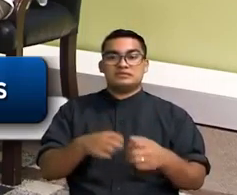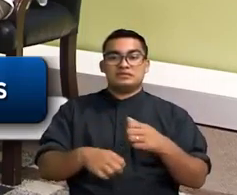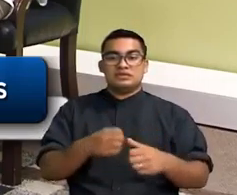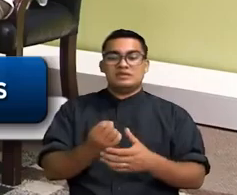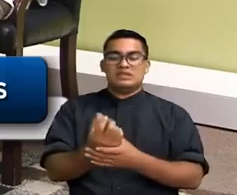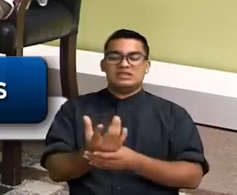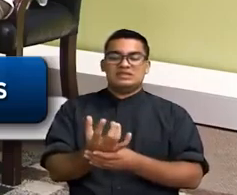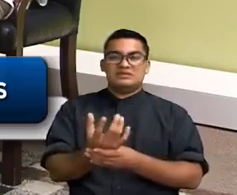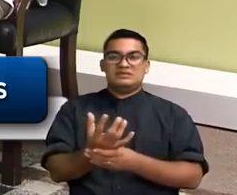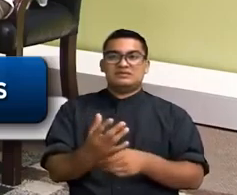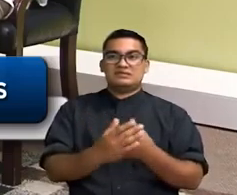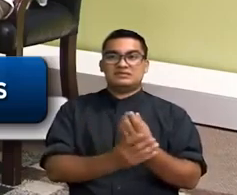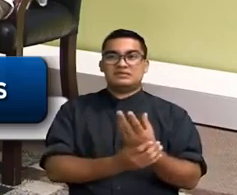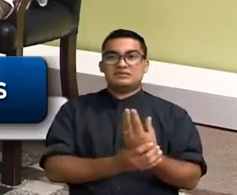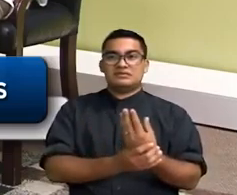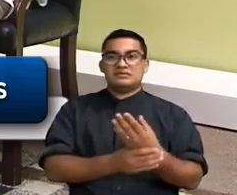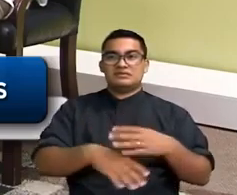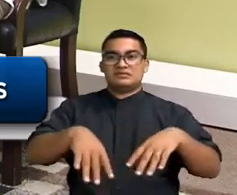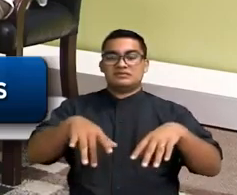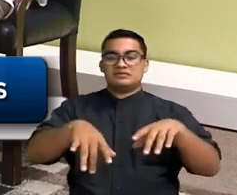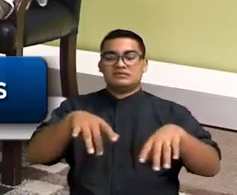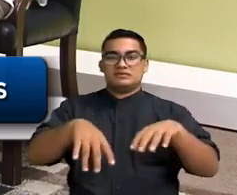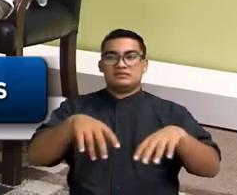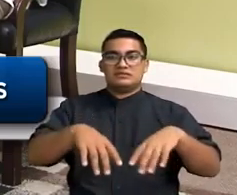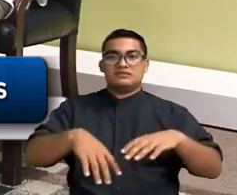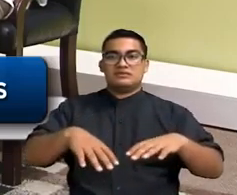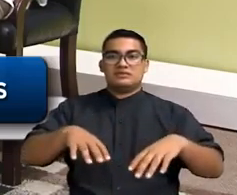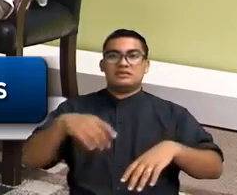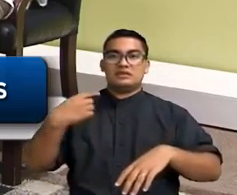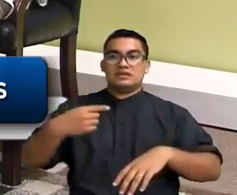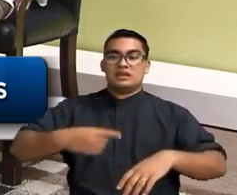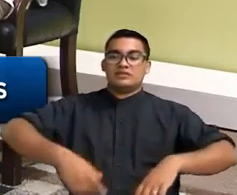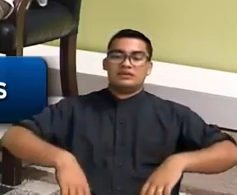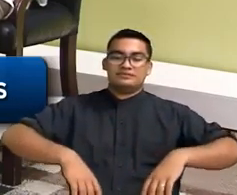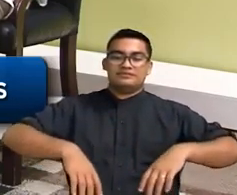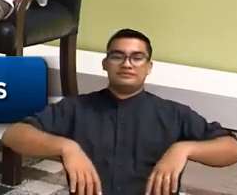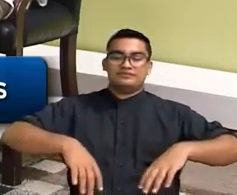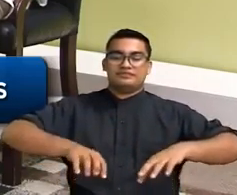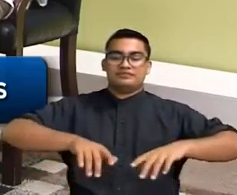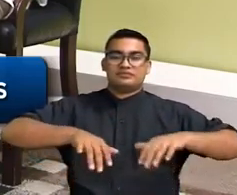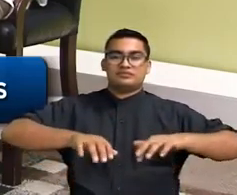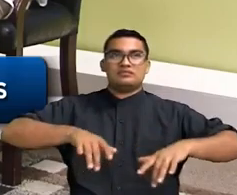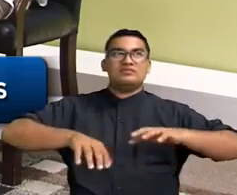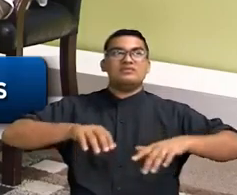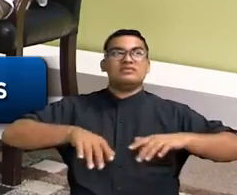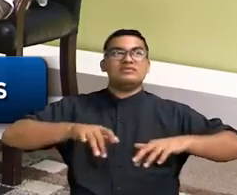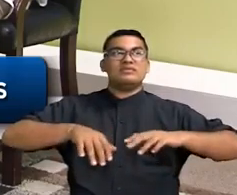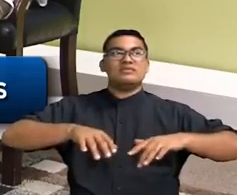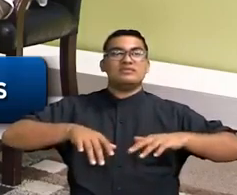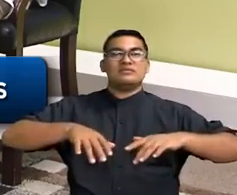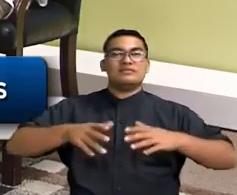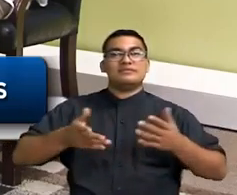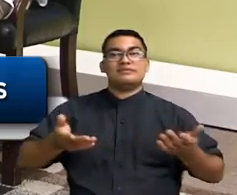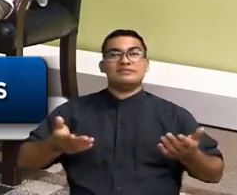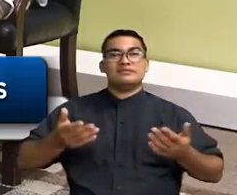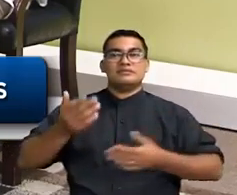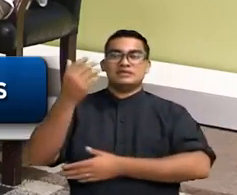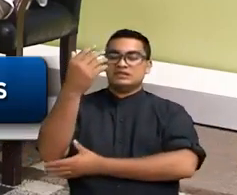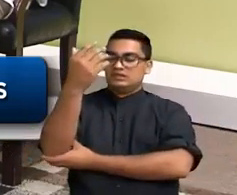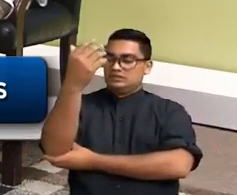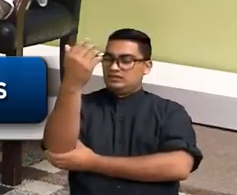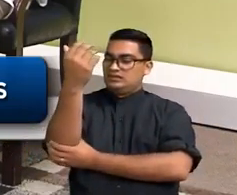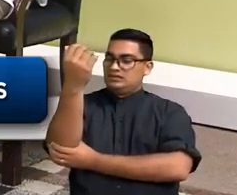manos en una forma adecuada, si todos los días pasa con el escritorio a la parte del codo,